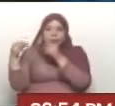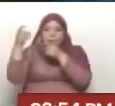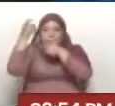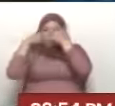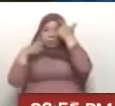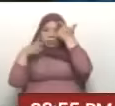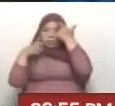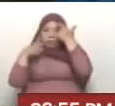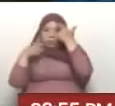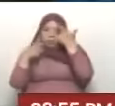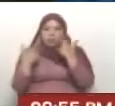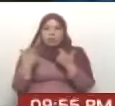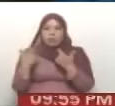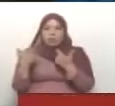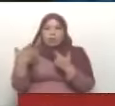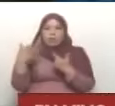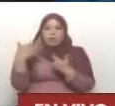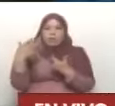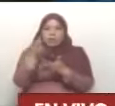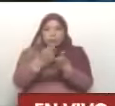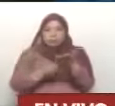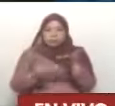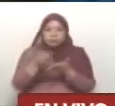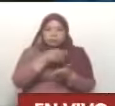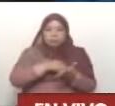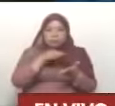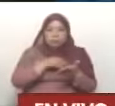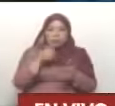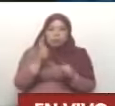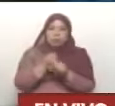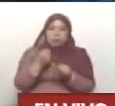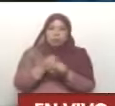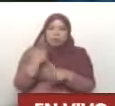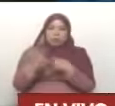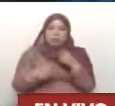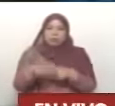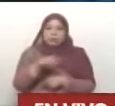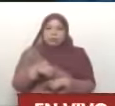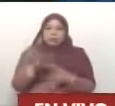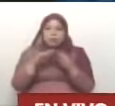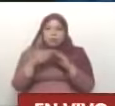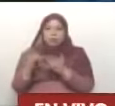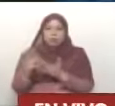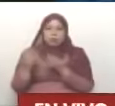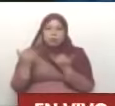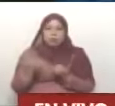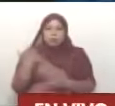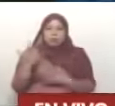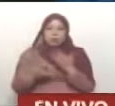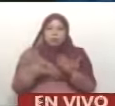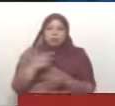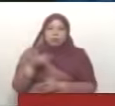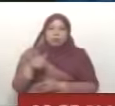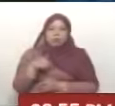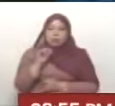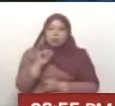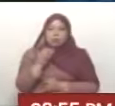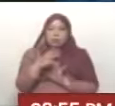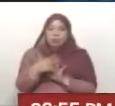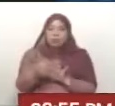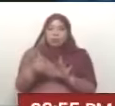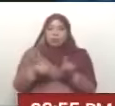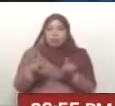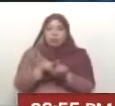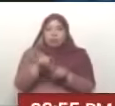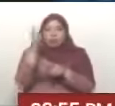Chávez. Levantaron su cartografía social, eligieron su consejo comunal, y ese es el exacto ejemplo de la